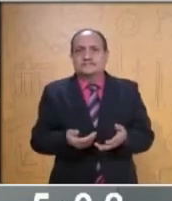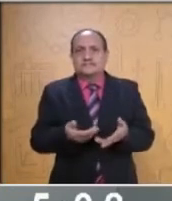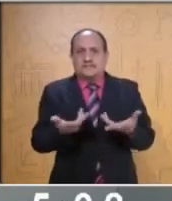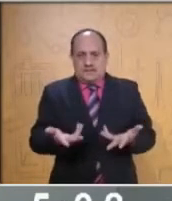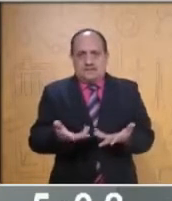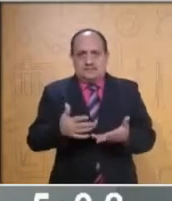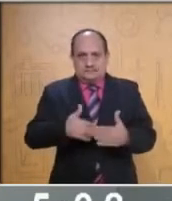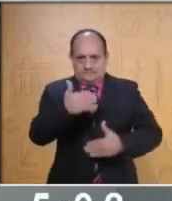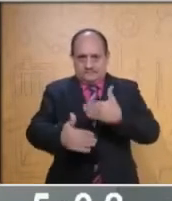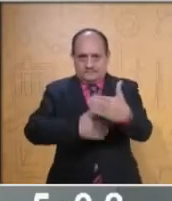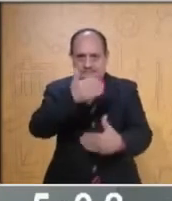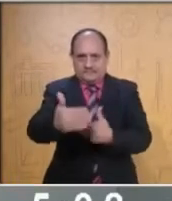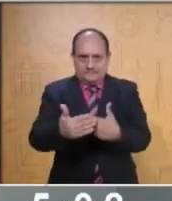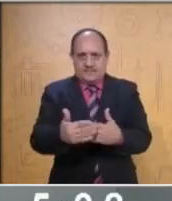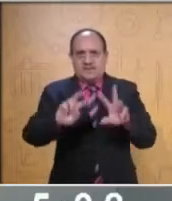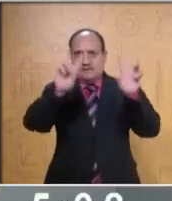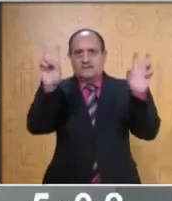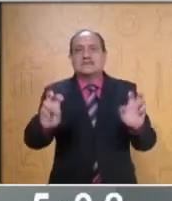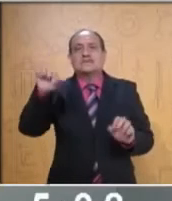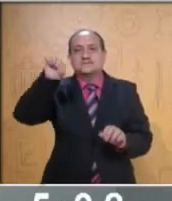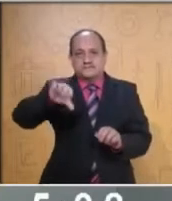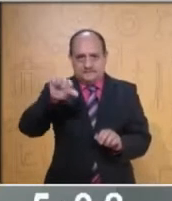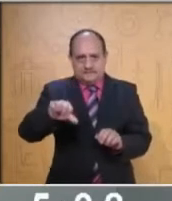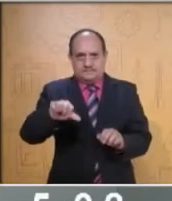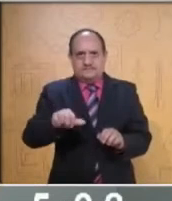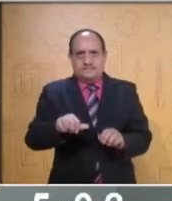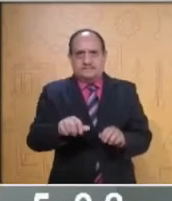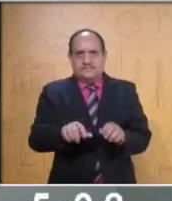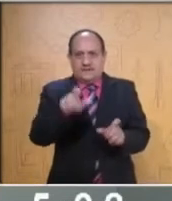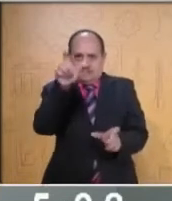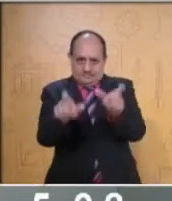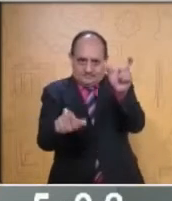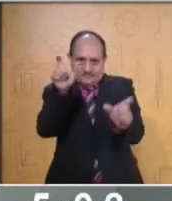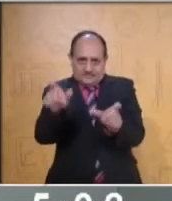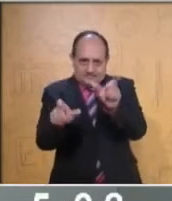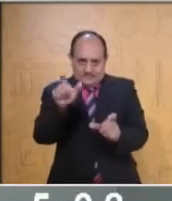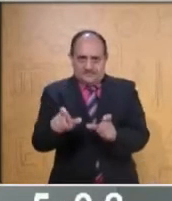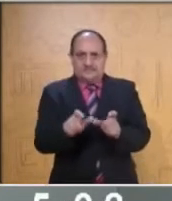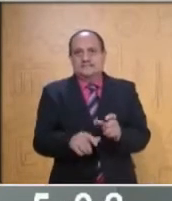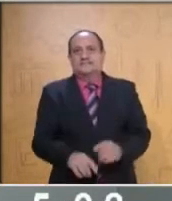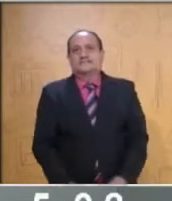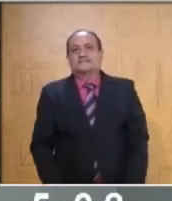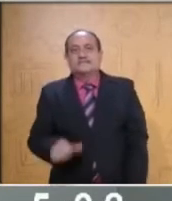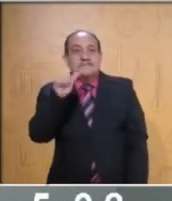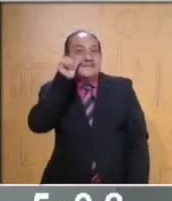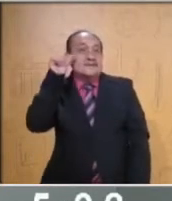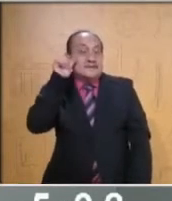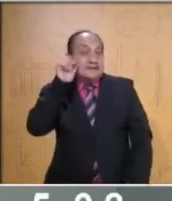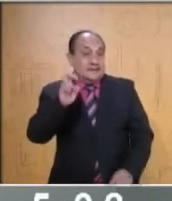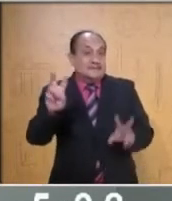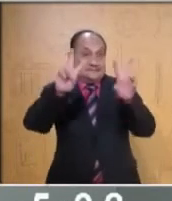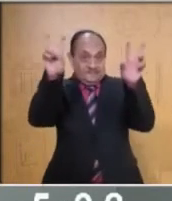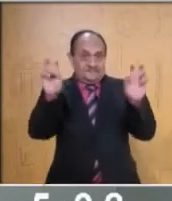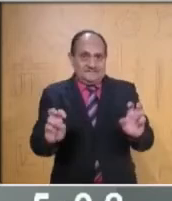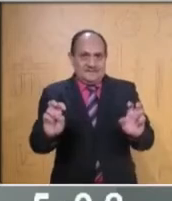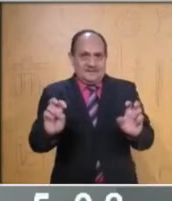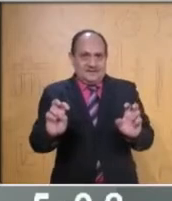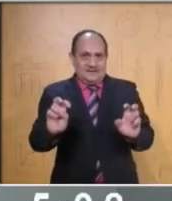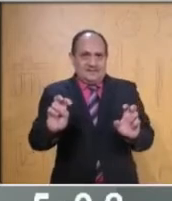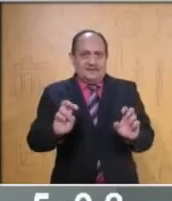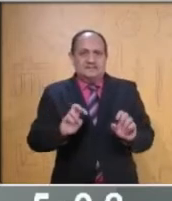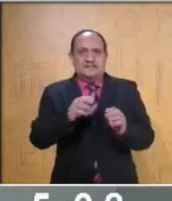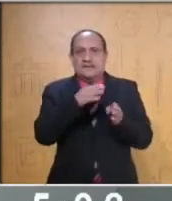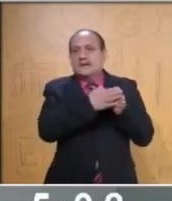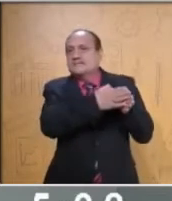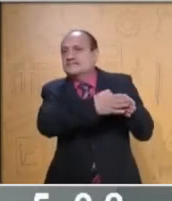a avanzar en lo que corresponde a nuestro tema estadística, que iniciamos el día de ayer. Este tema lo vamos a trabajar toda la